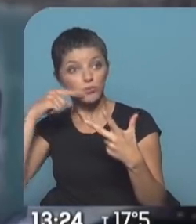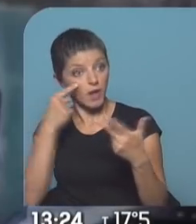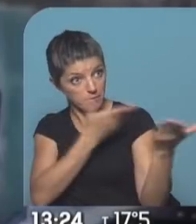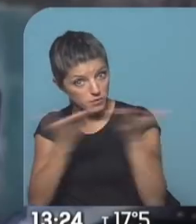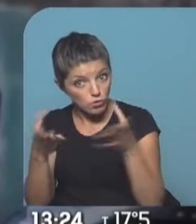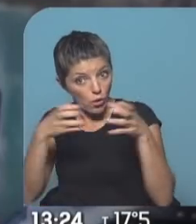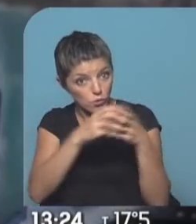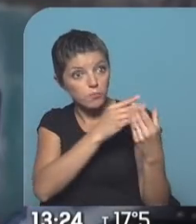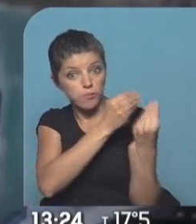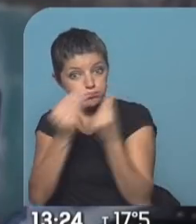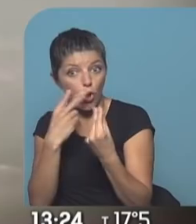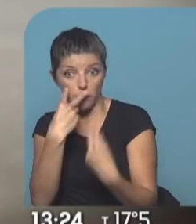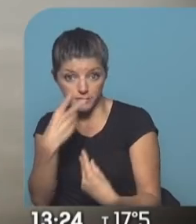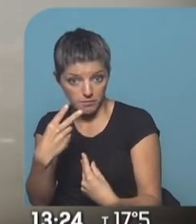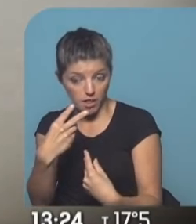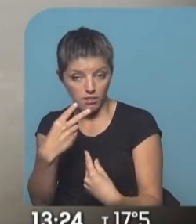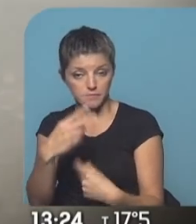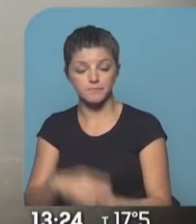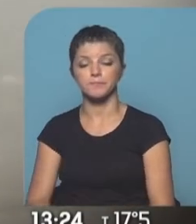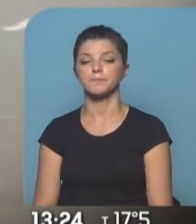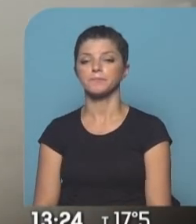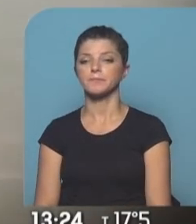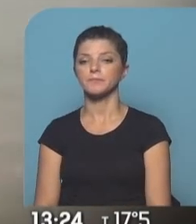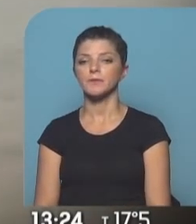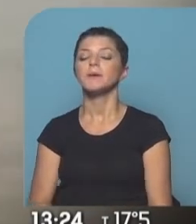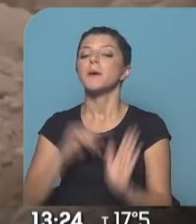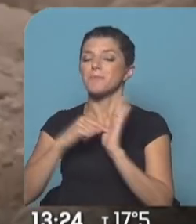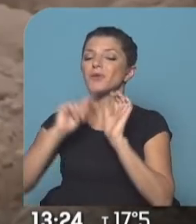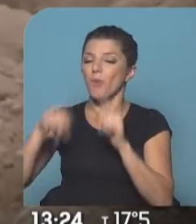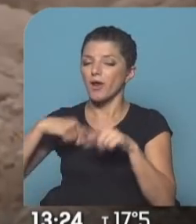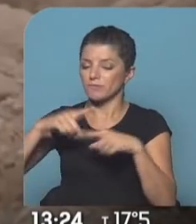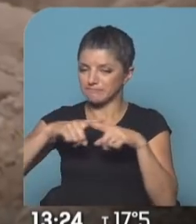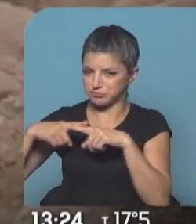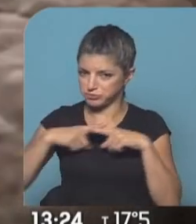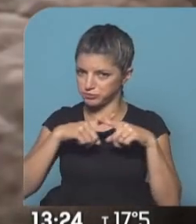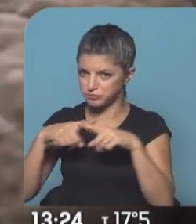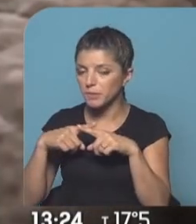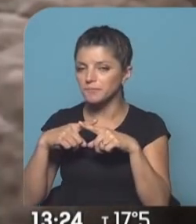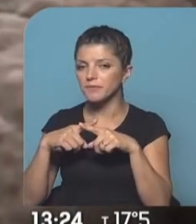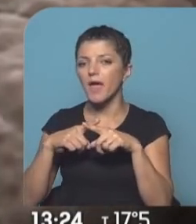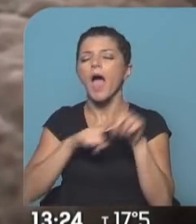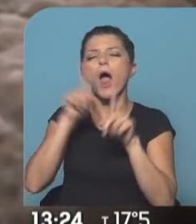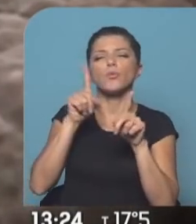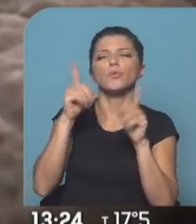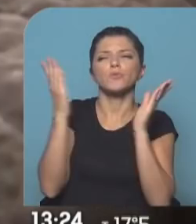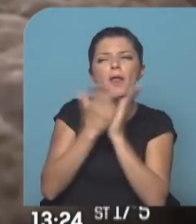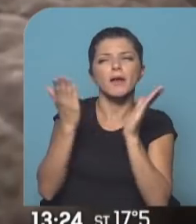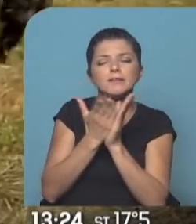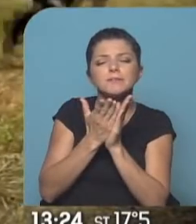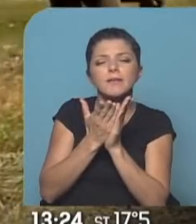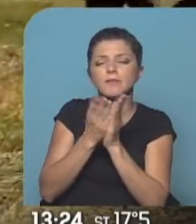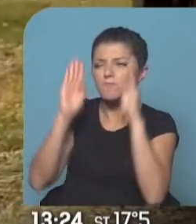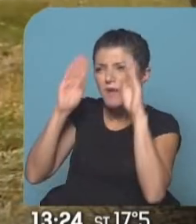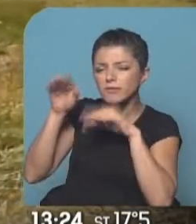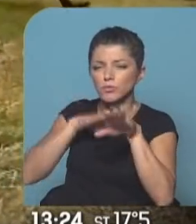a enviar observadores militares. Pero eso no disipa las tensiones. Las especulaciones de analistas occidentales sobre los